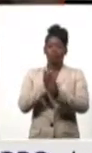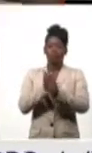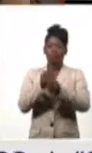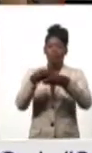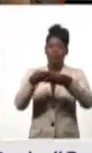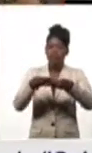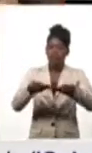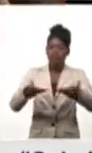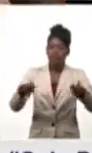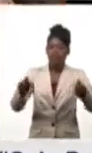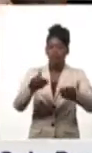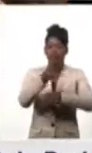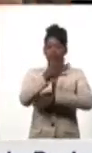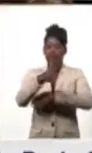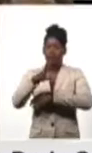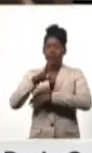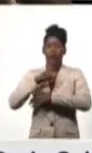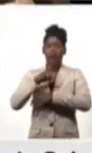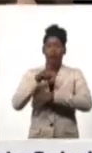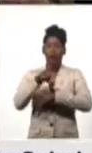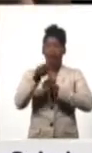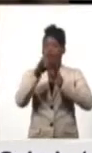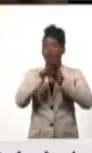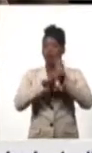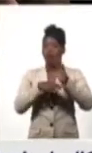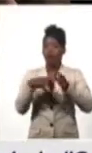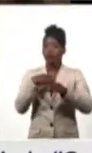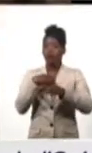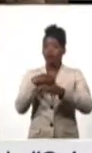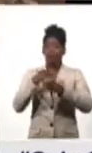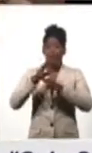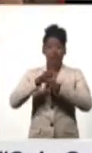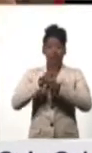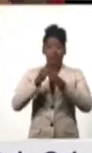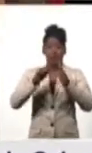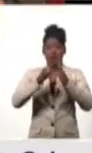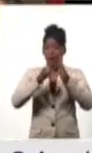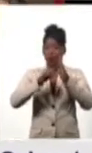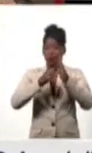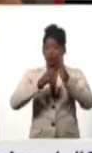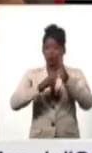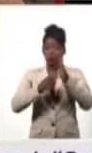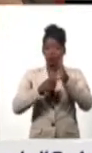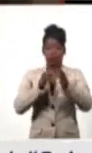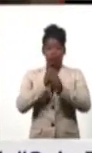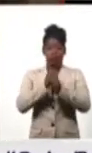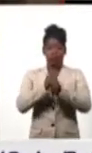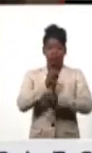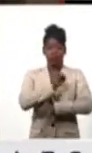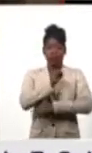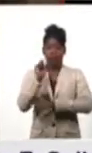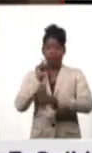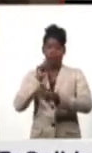biodiversidad. Ese programa cuenta con 20 metas nacionales, más de 100 acciones, alrededor de